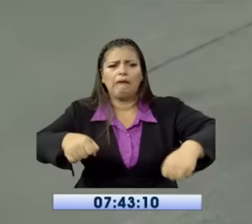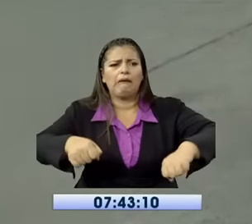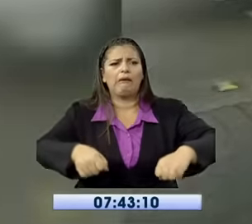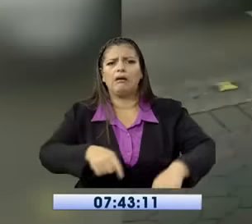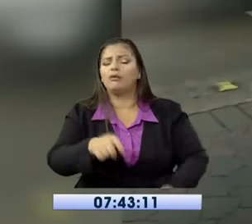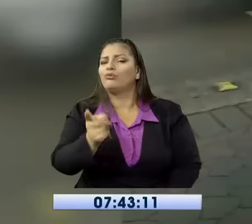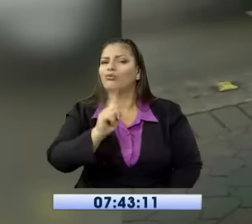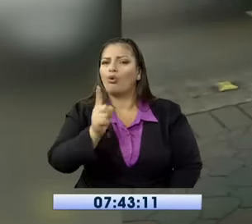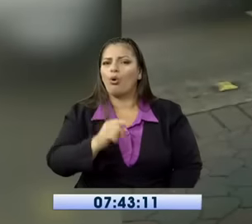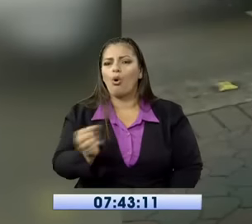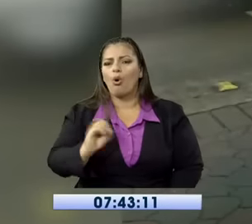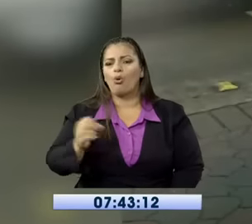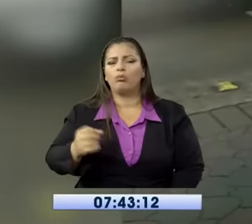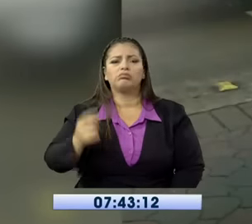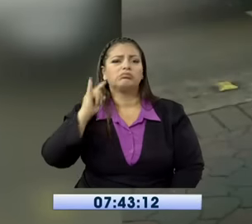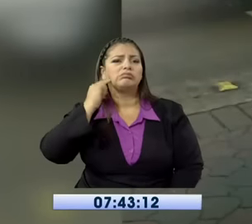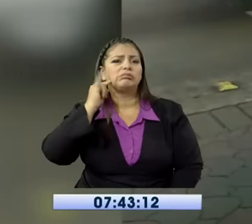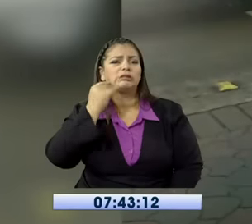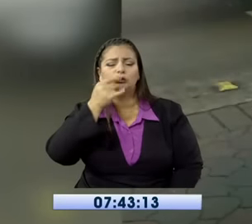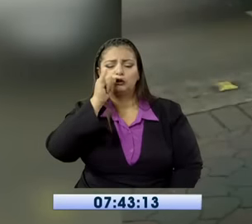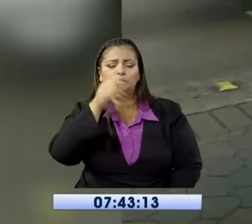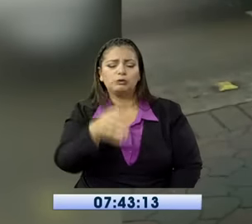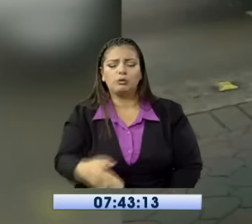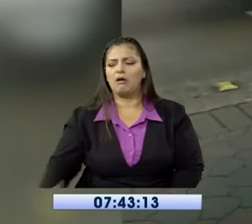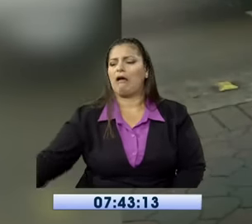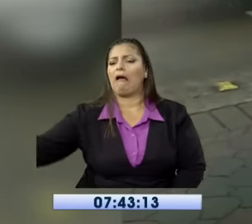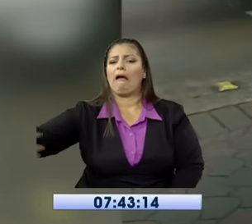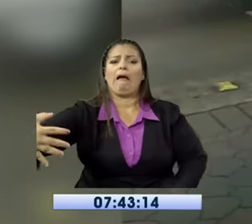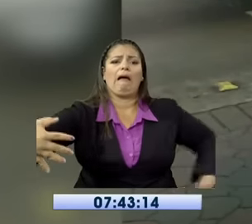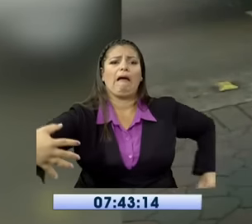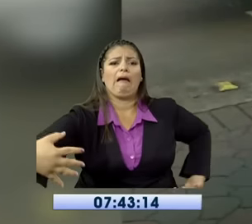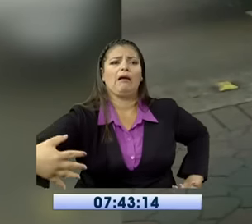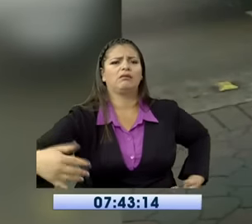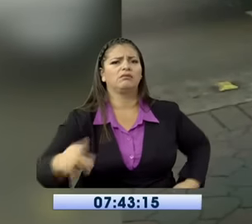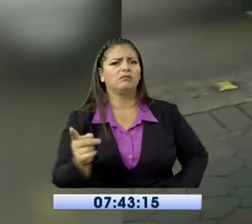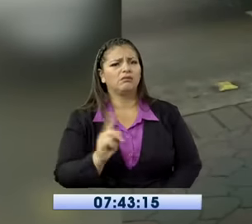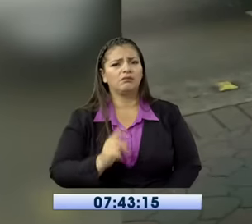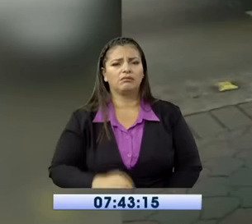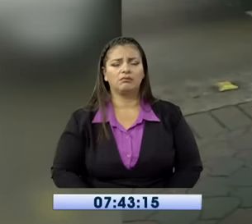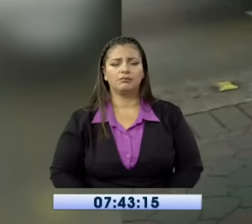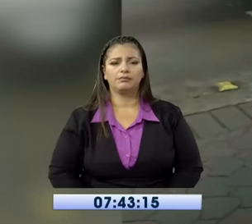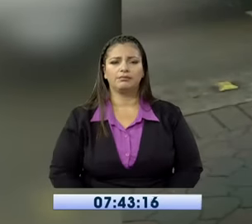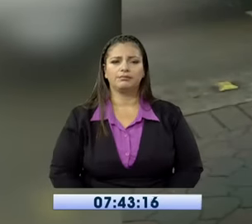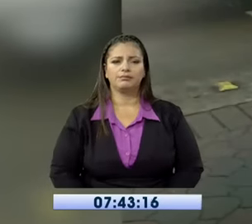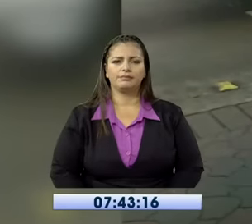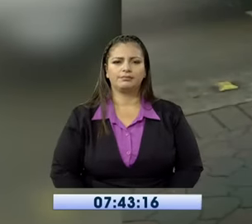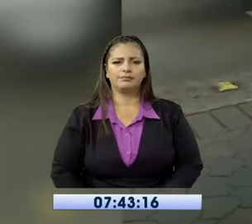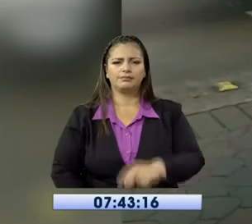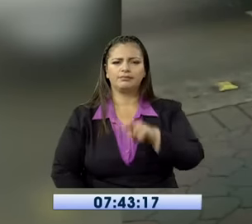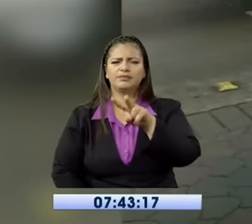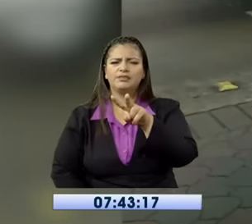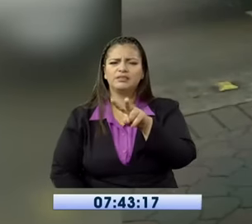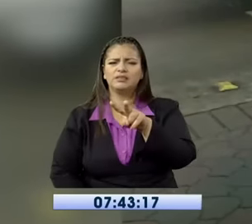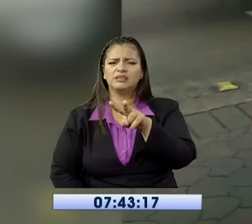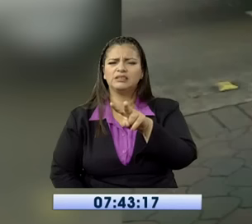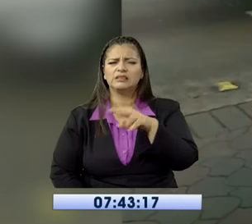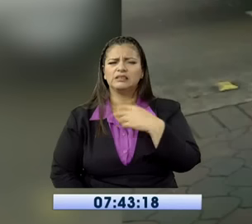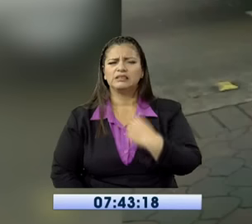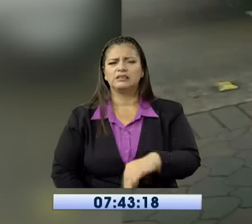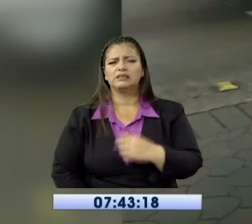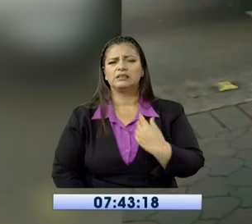motocicleta por favor ahí está Ay Ay Ay qué pasó patrullero